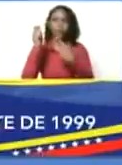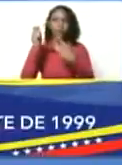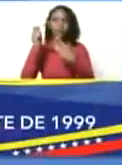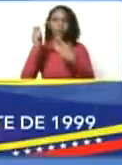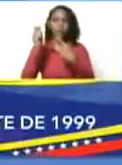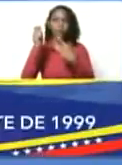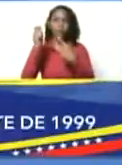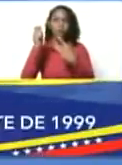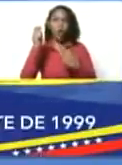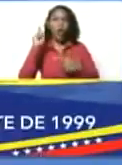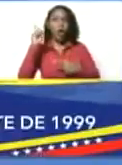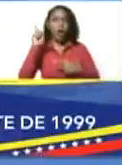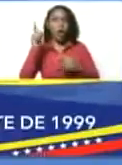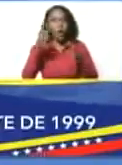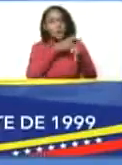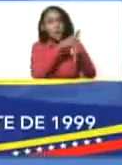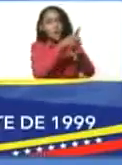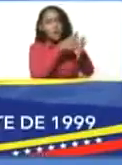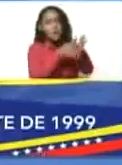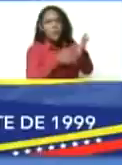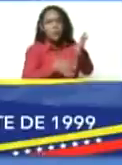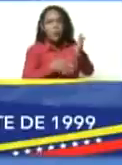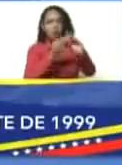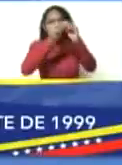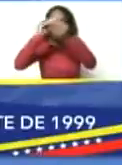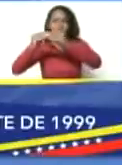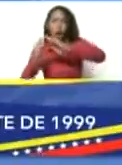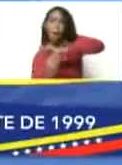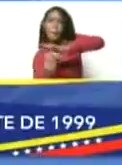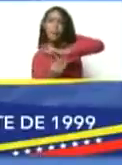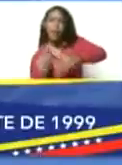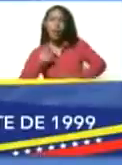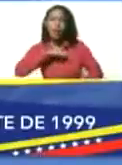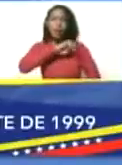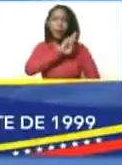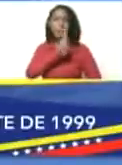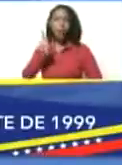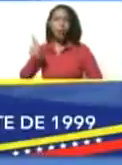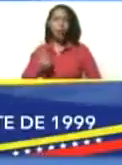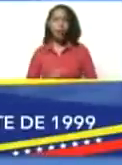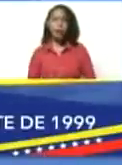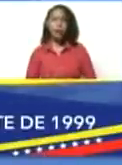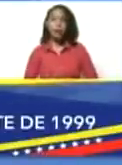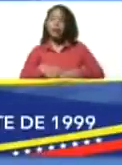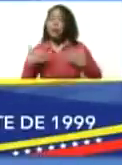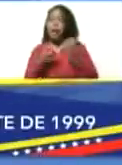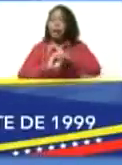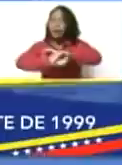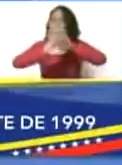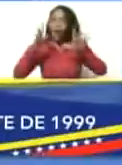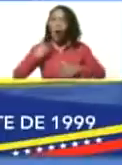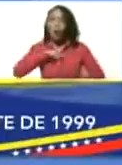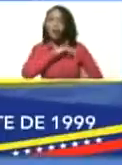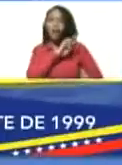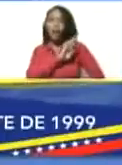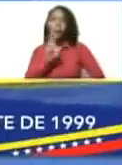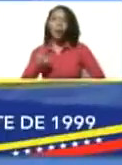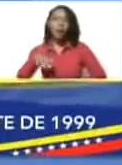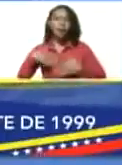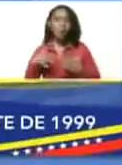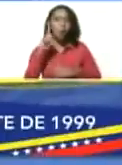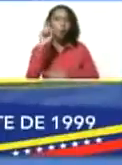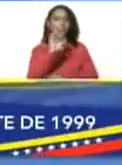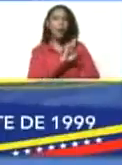los cimientos, las estructuras y las bases de nuestra república, que declaró a nuestra república